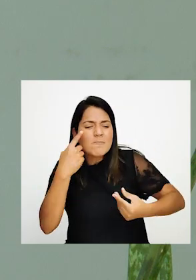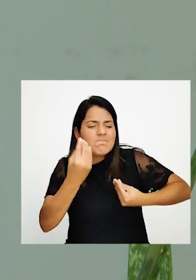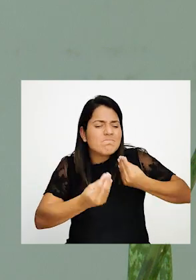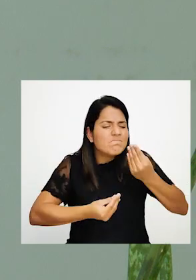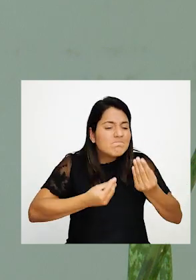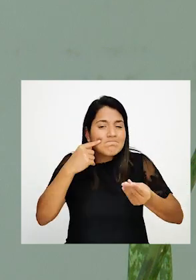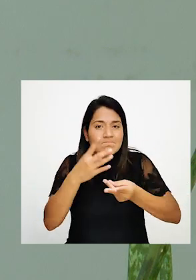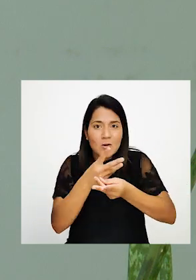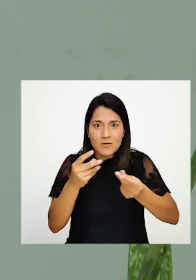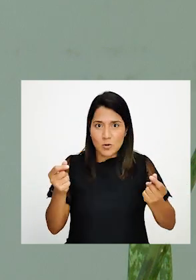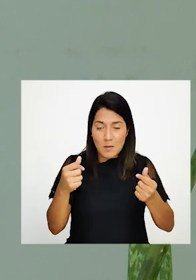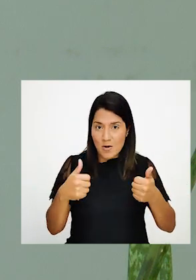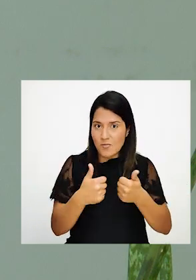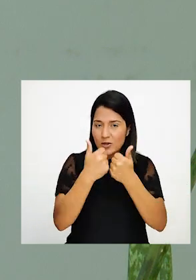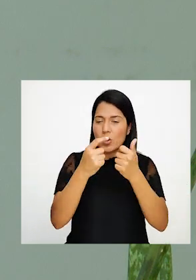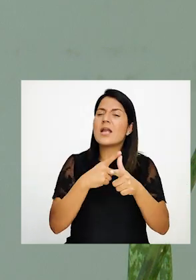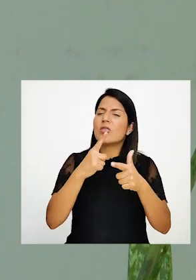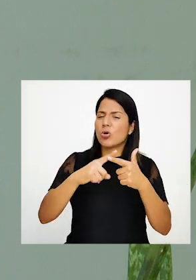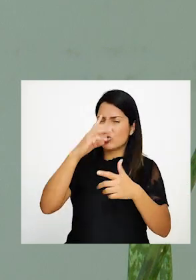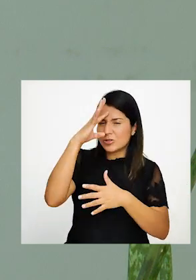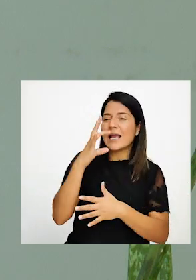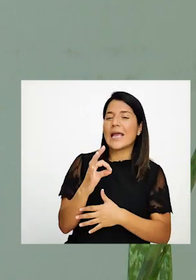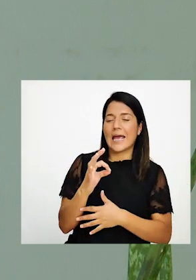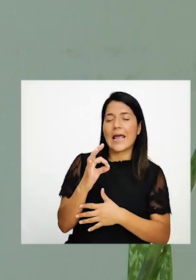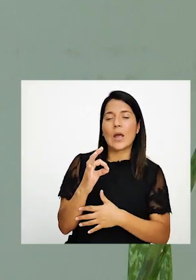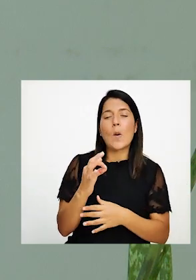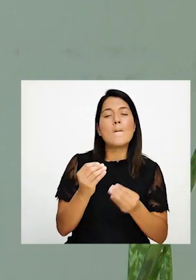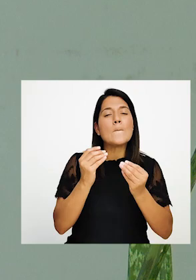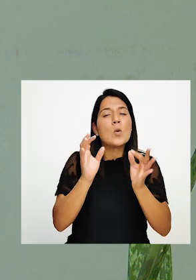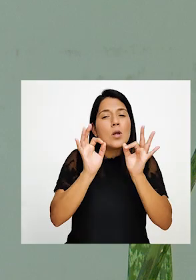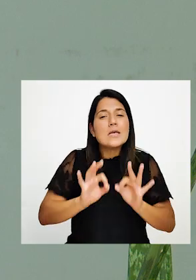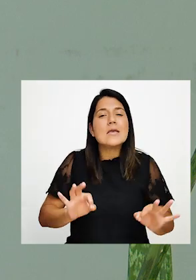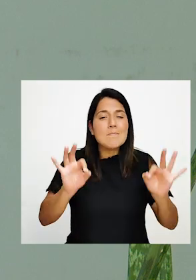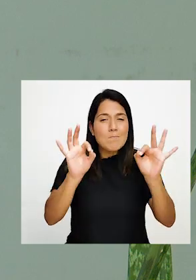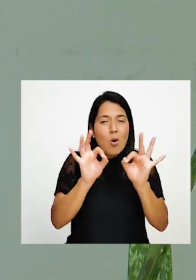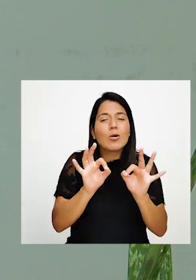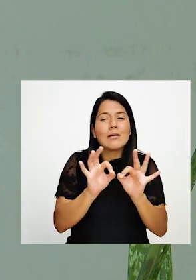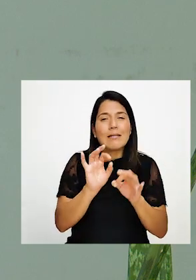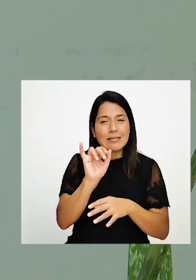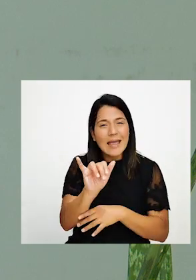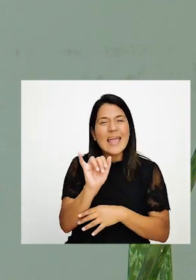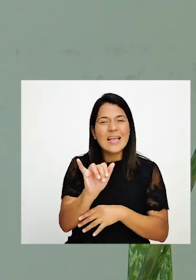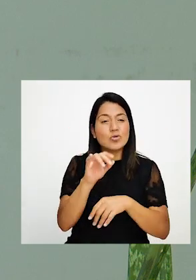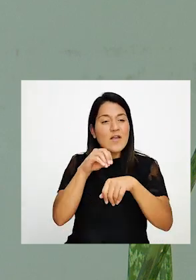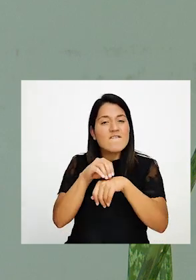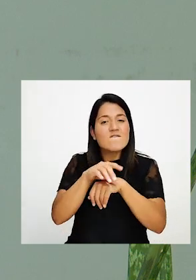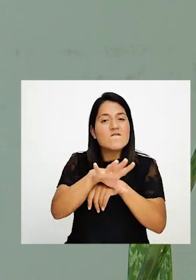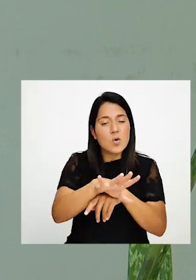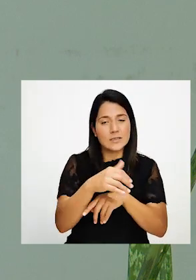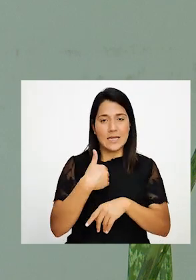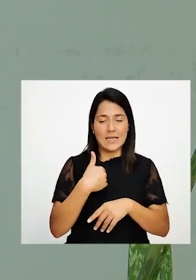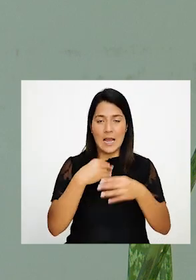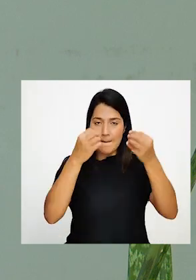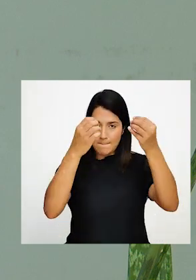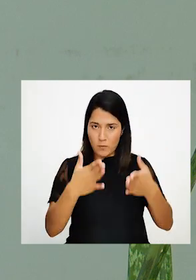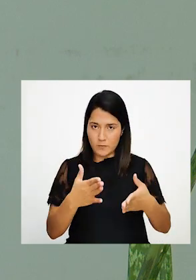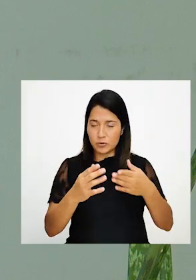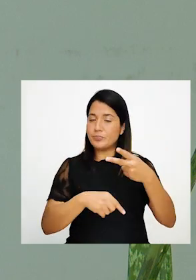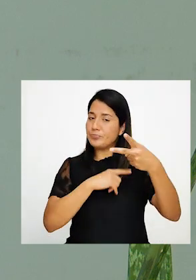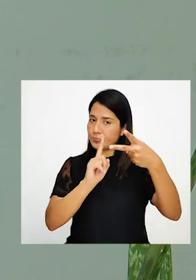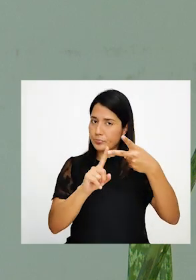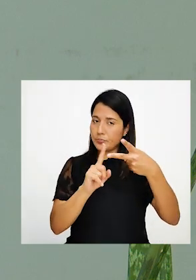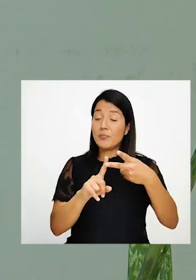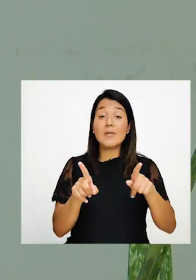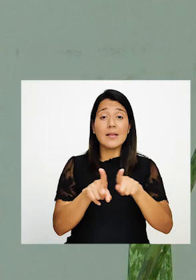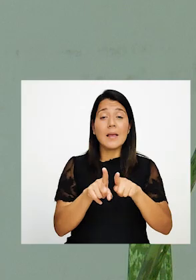esos retos. Entonces, yo creo que una parte fundamental es eso de la influencia que tengan los docentes. Otra parte